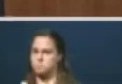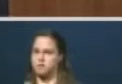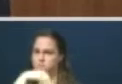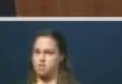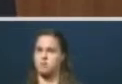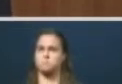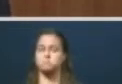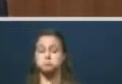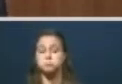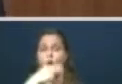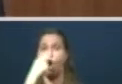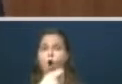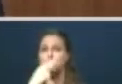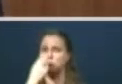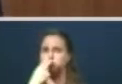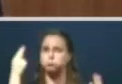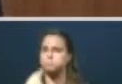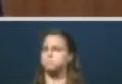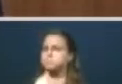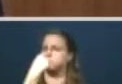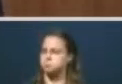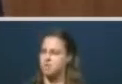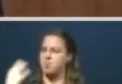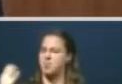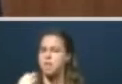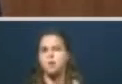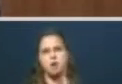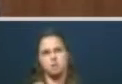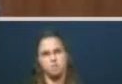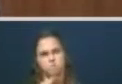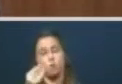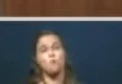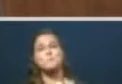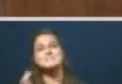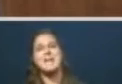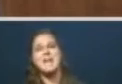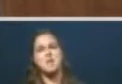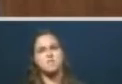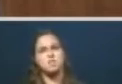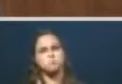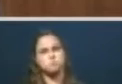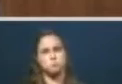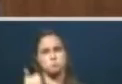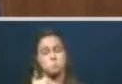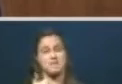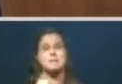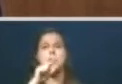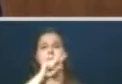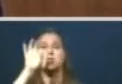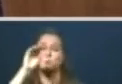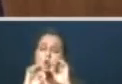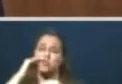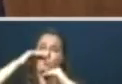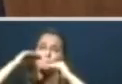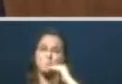nuestro compromiso con lo público nos impone la obligación de mejorar la calidad y de ser más eficientes hemos reducido un 22 por ciento la estructura de los